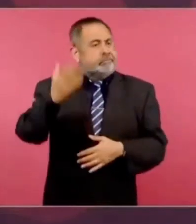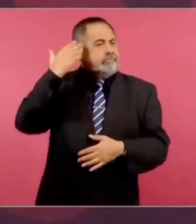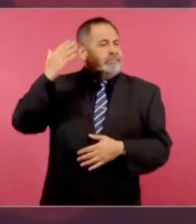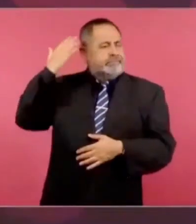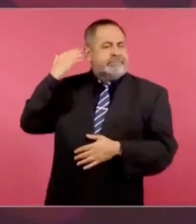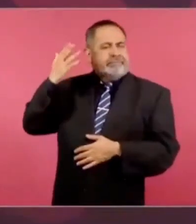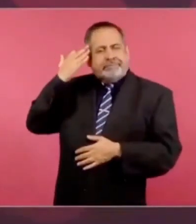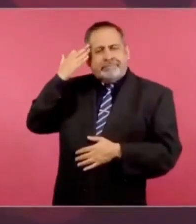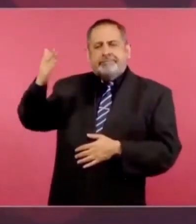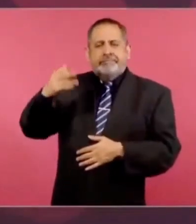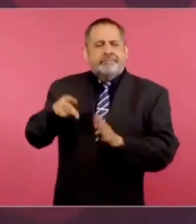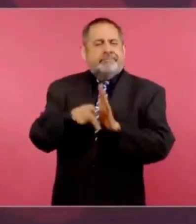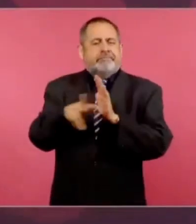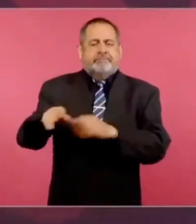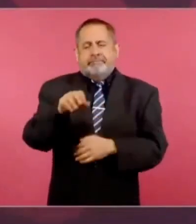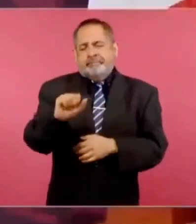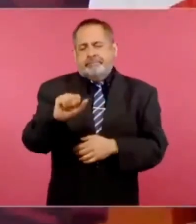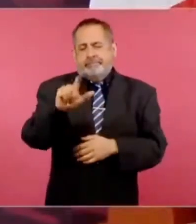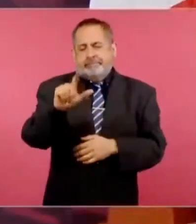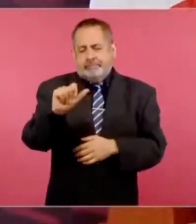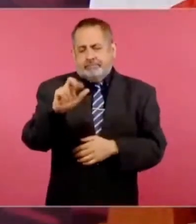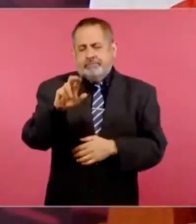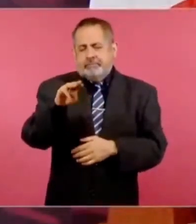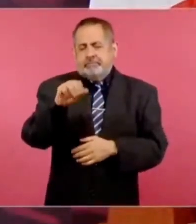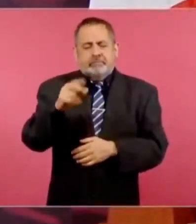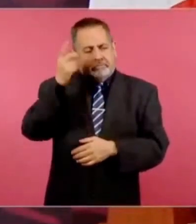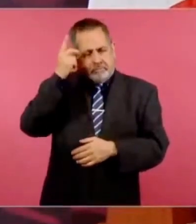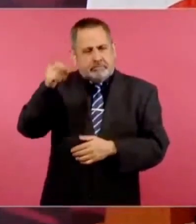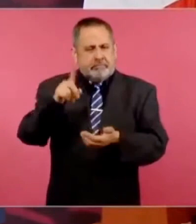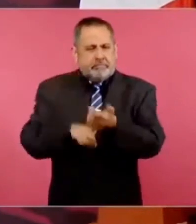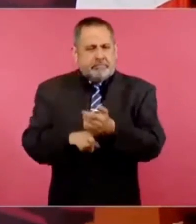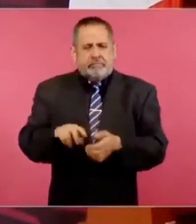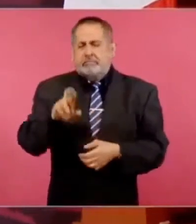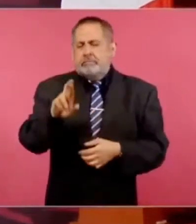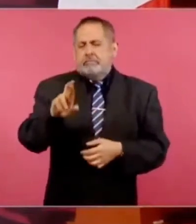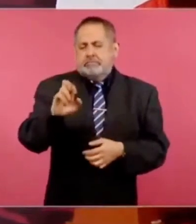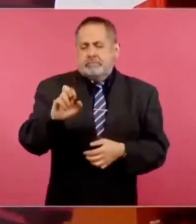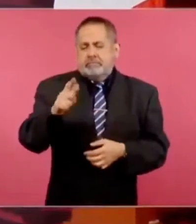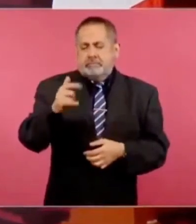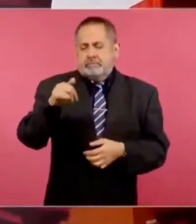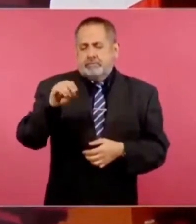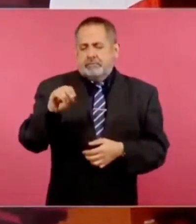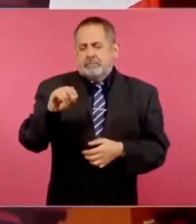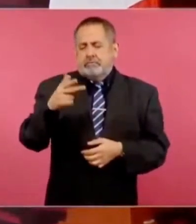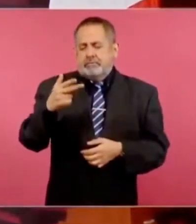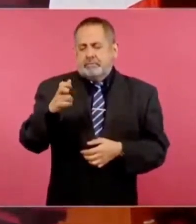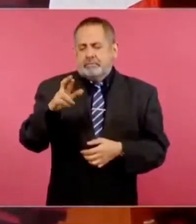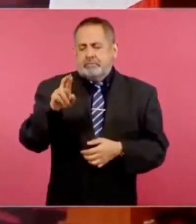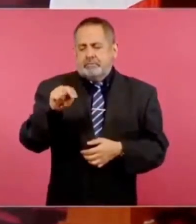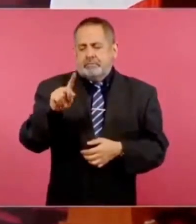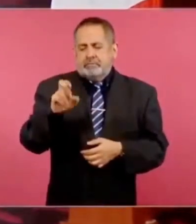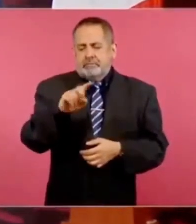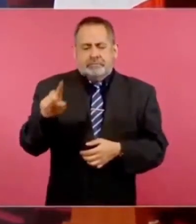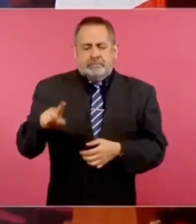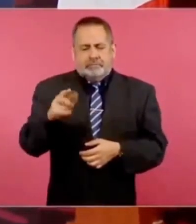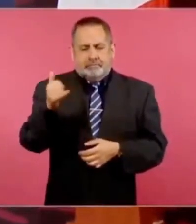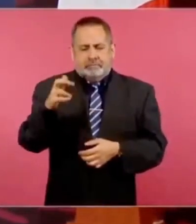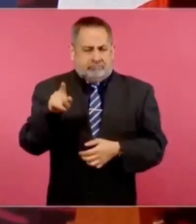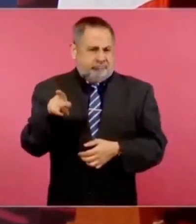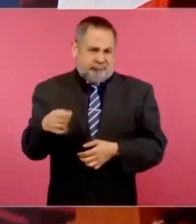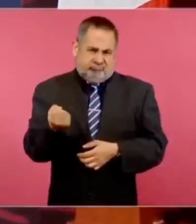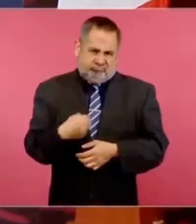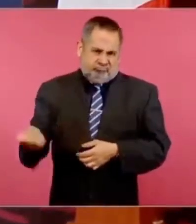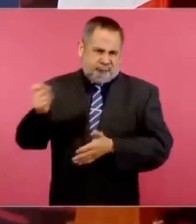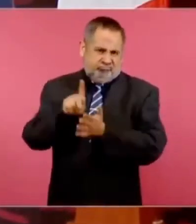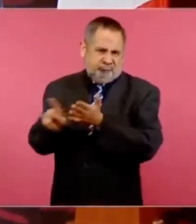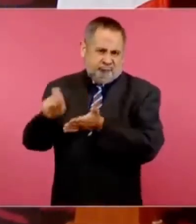dirigida en un tiempo, pertenecía a don Regino Hernández Hierro, un gran periodista